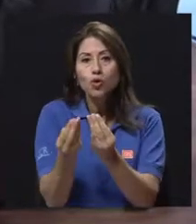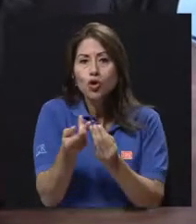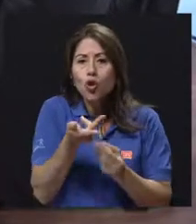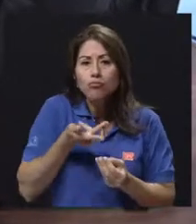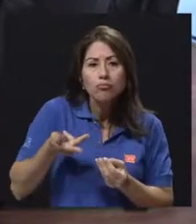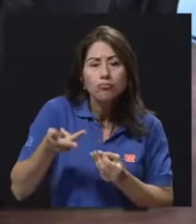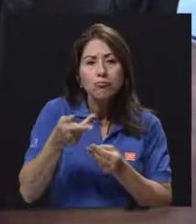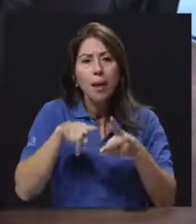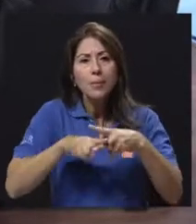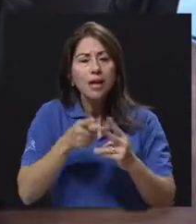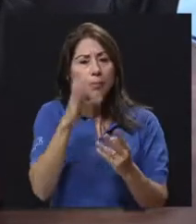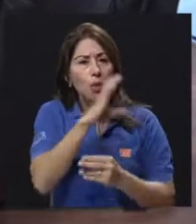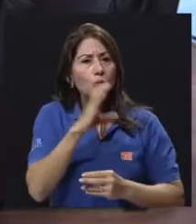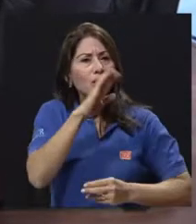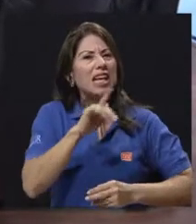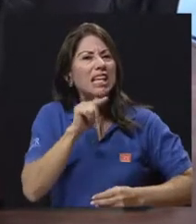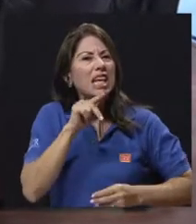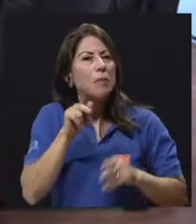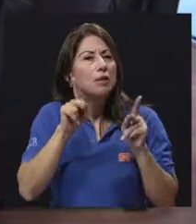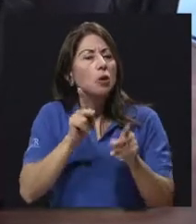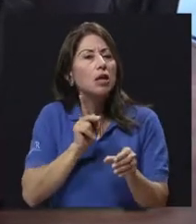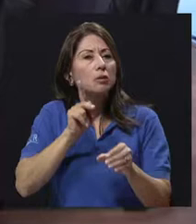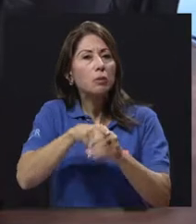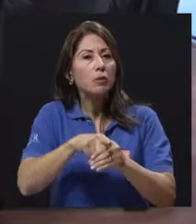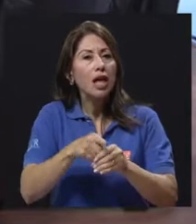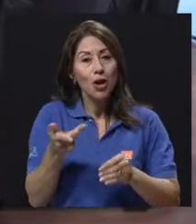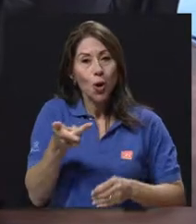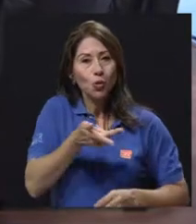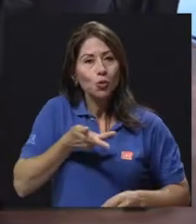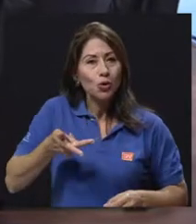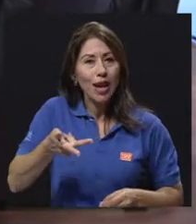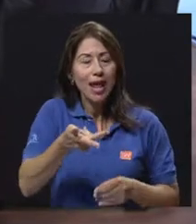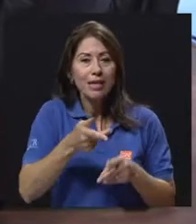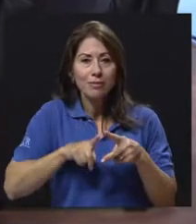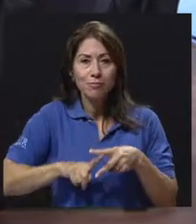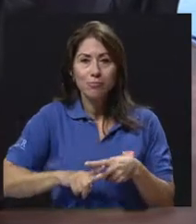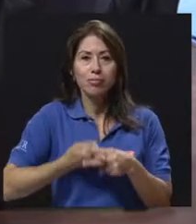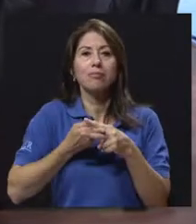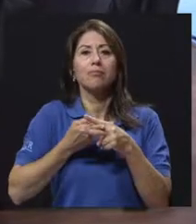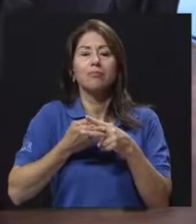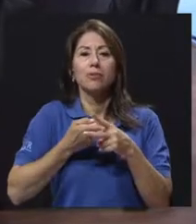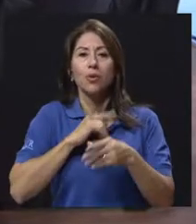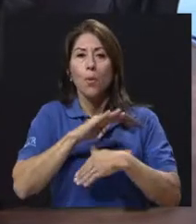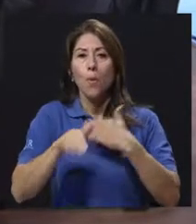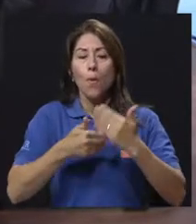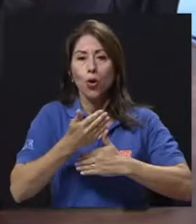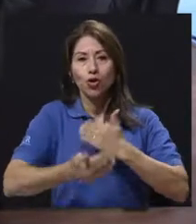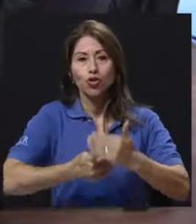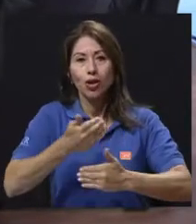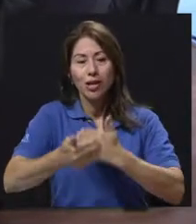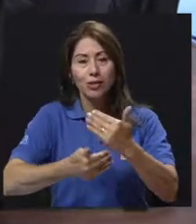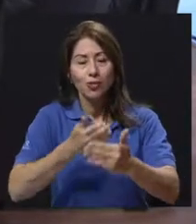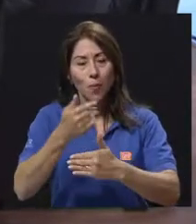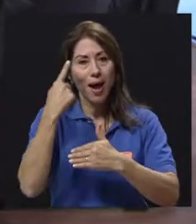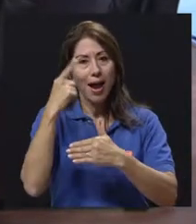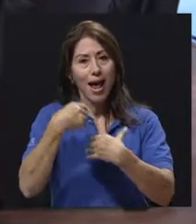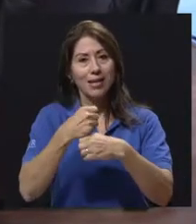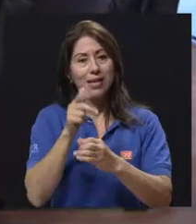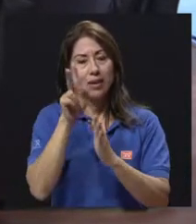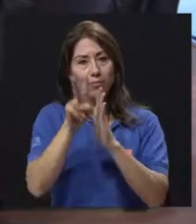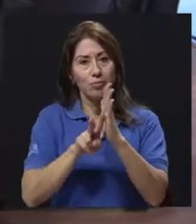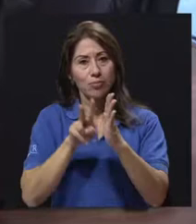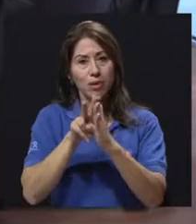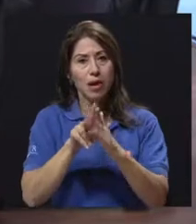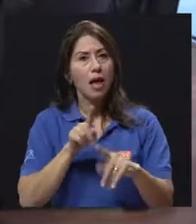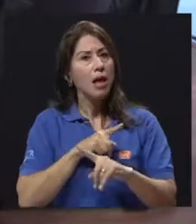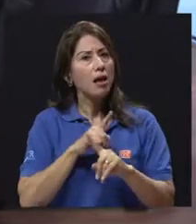buscar los casos y partimos juntos, digamos, los tres, a hacer todo el proceso ya del docu. Pero en